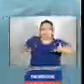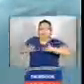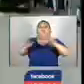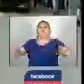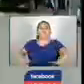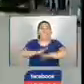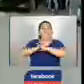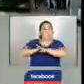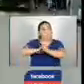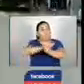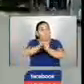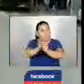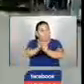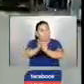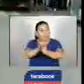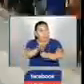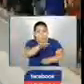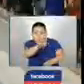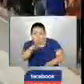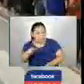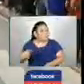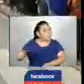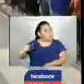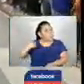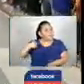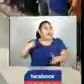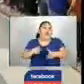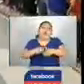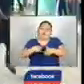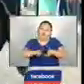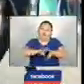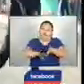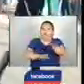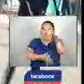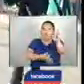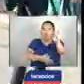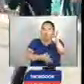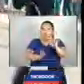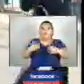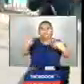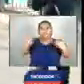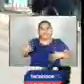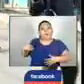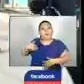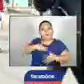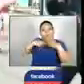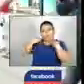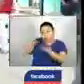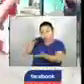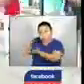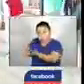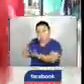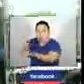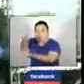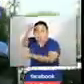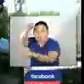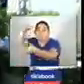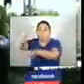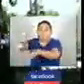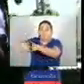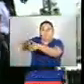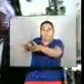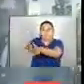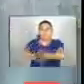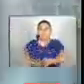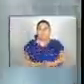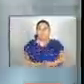casos de COVID-19. Quienes no acaten serán sancionados. El decreto presentado por el Ministerio de Salud ya fue aprobado por la Asamblea